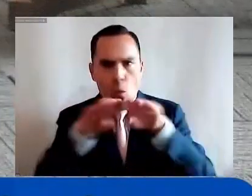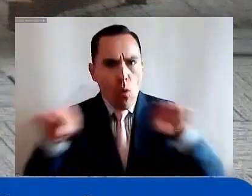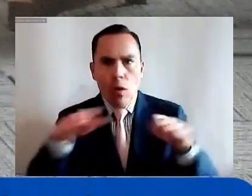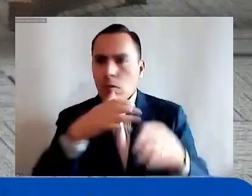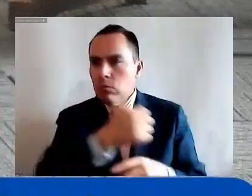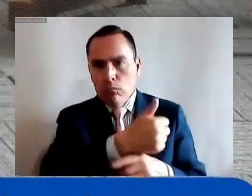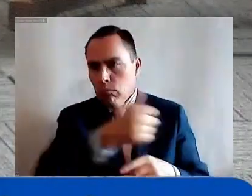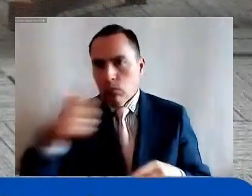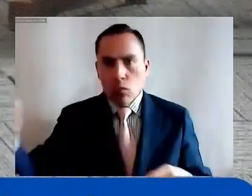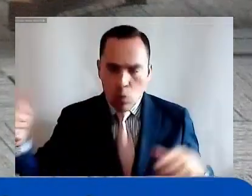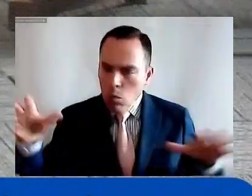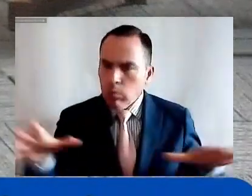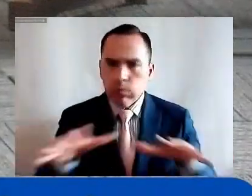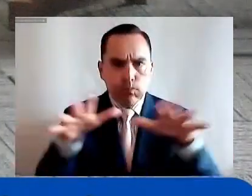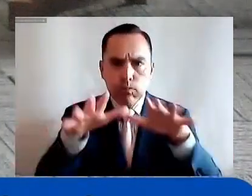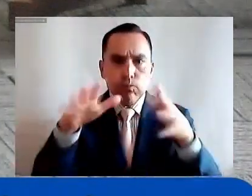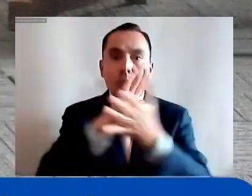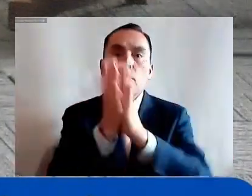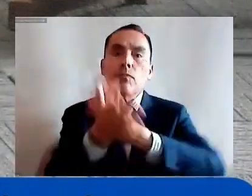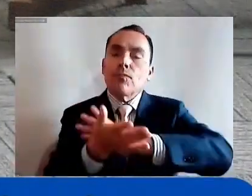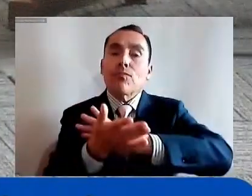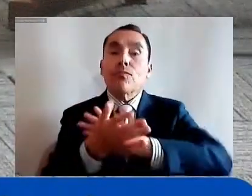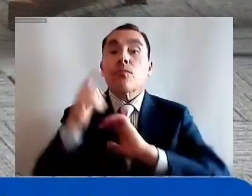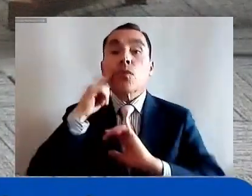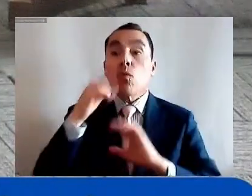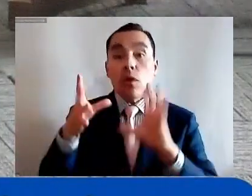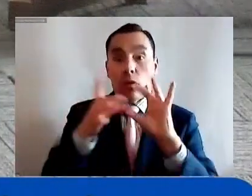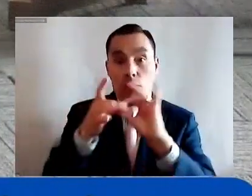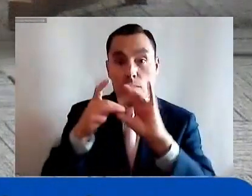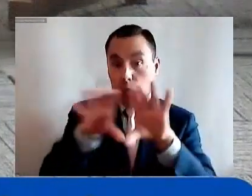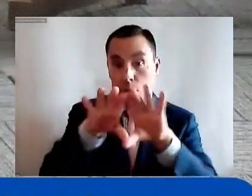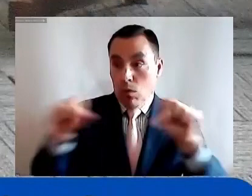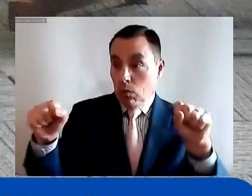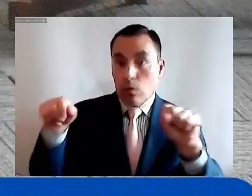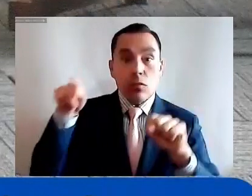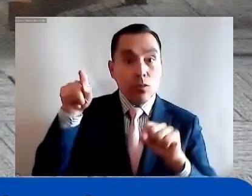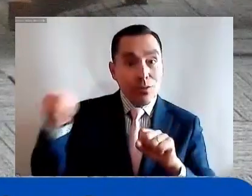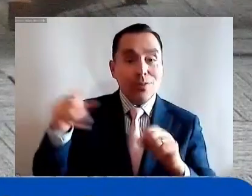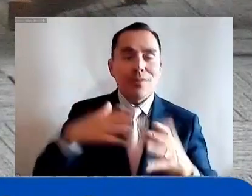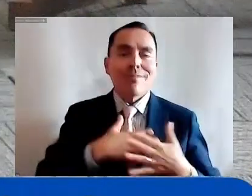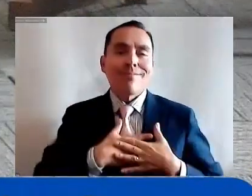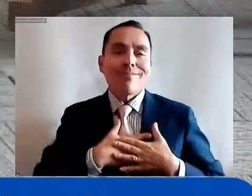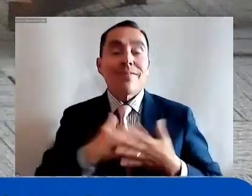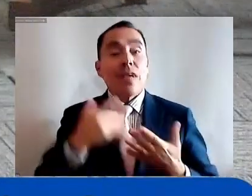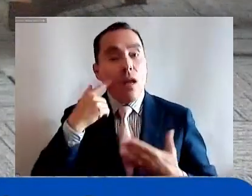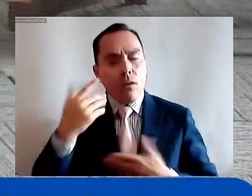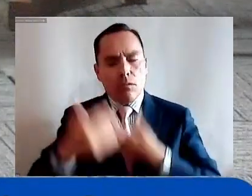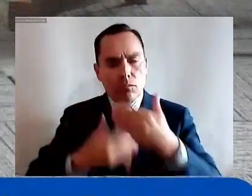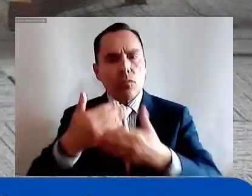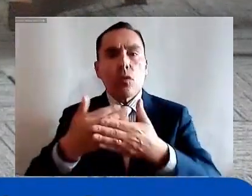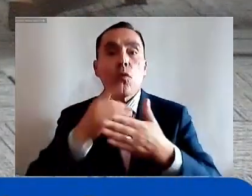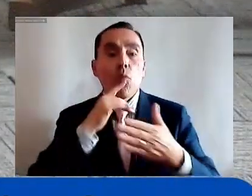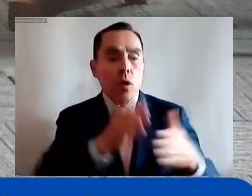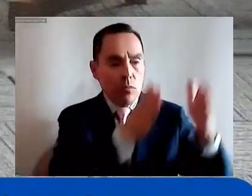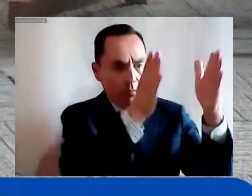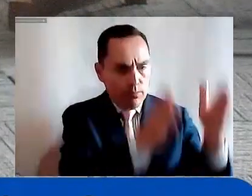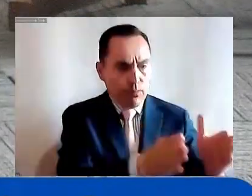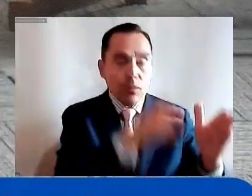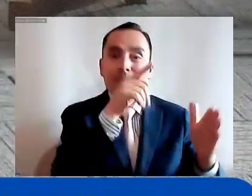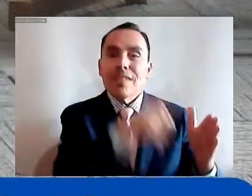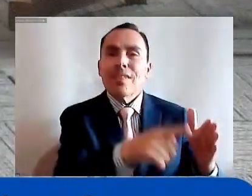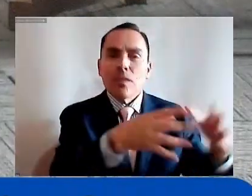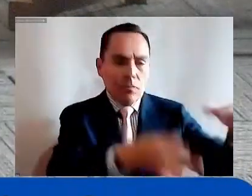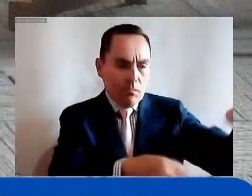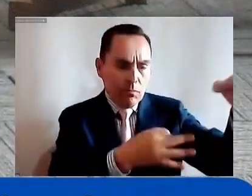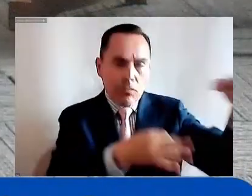promoción. Coherente con esas motivaciones, la parte resolutiva de dicho instrumento